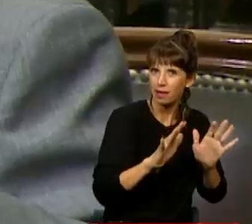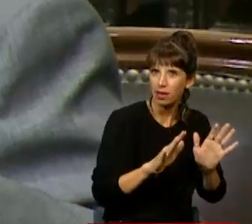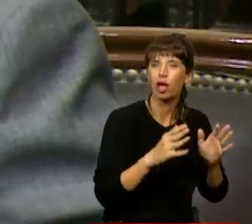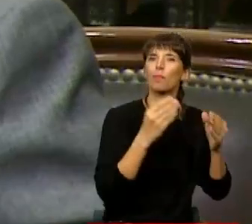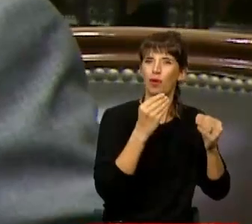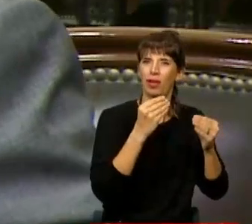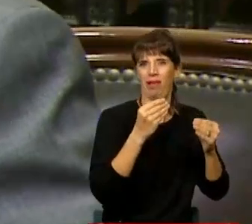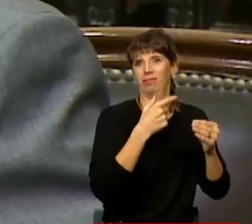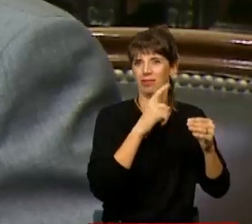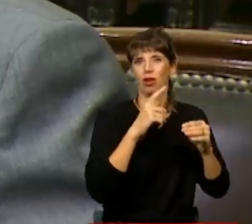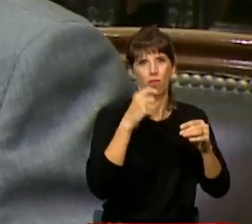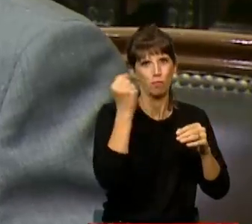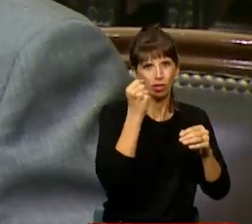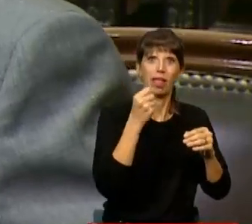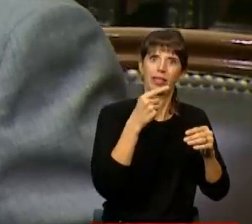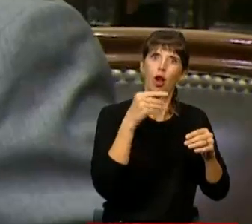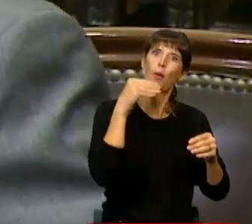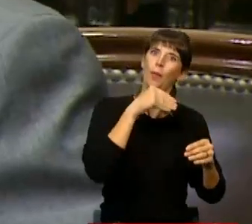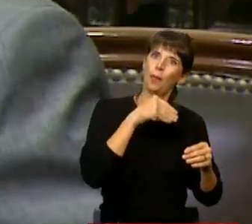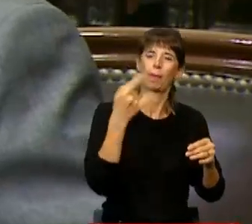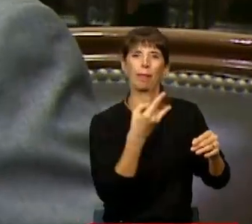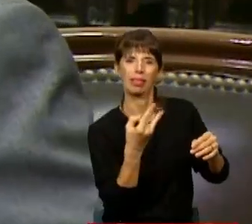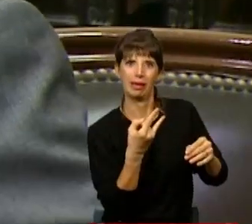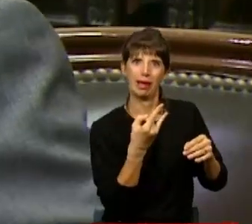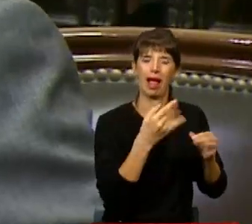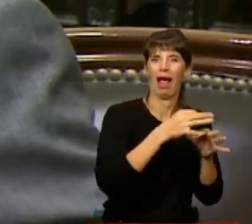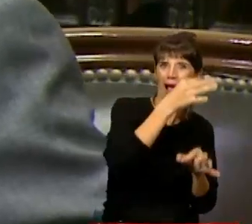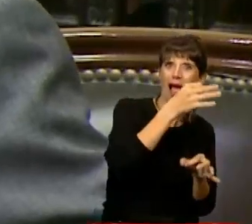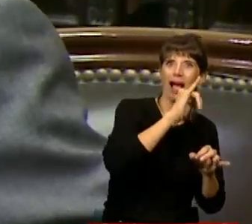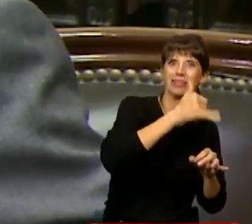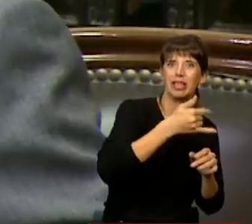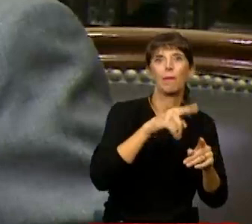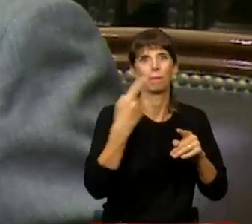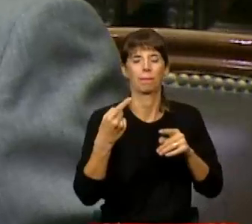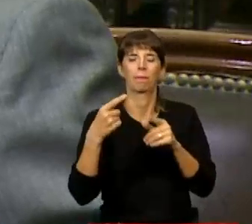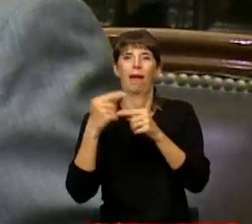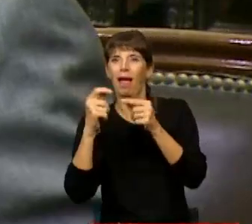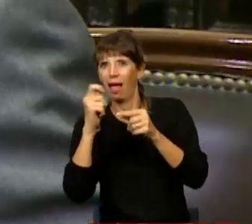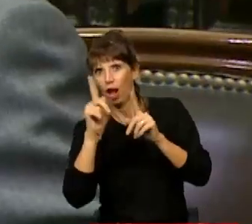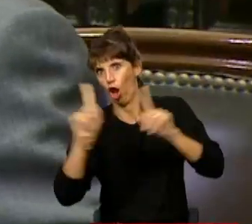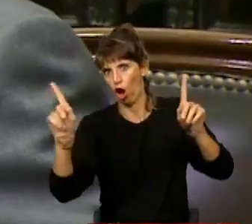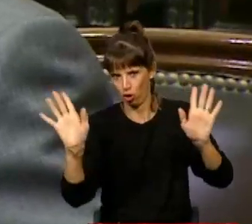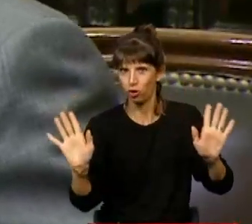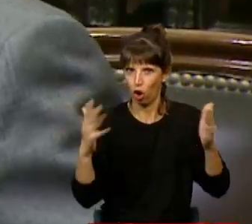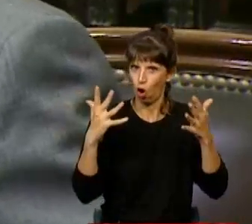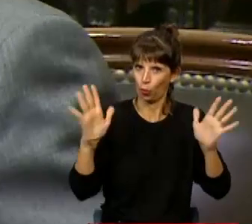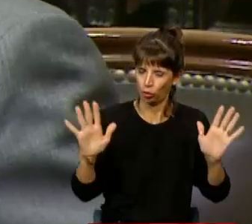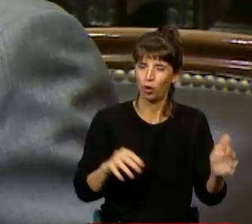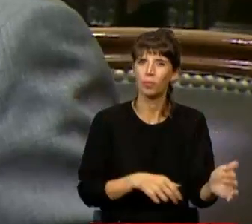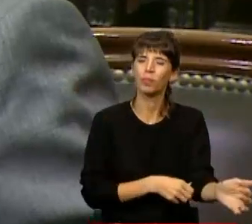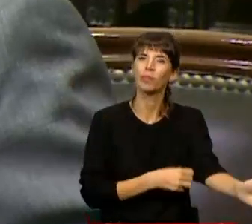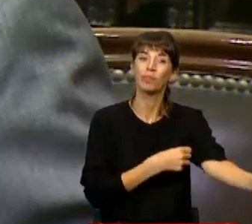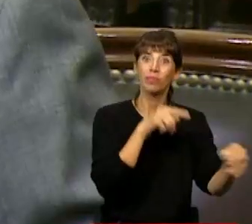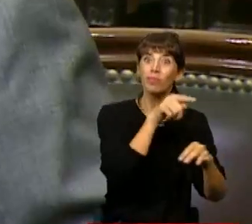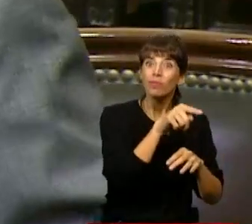meta gato por liebre, como dijo una diputada, que sea cáñamo industrial y no marihuana lo que se está sembrando, exige que tenga,